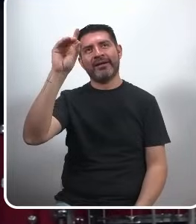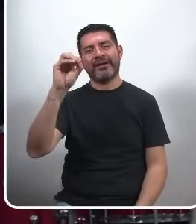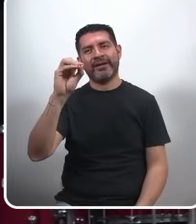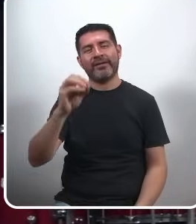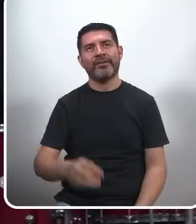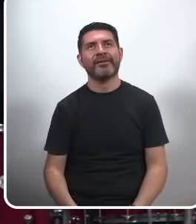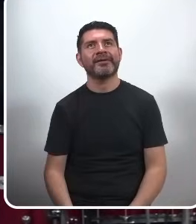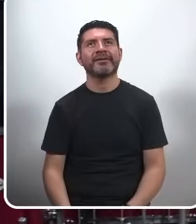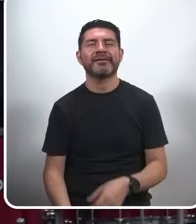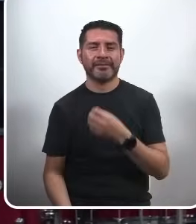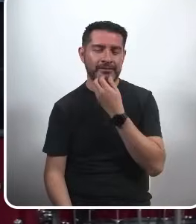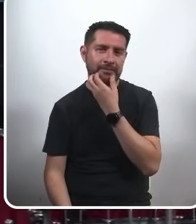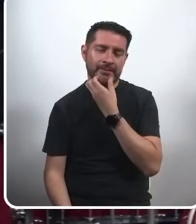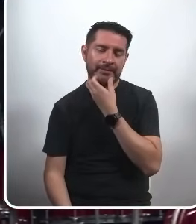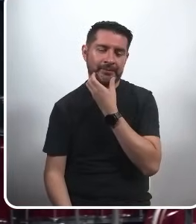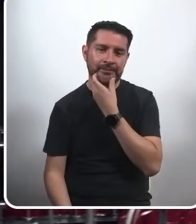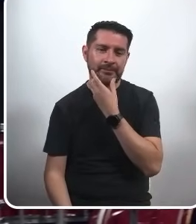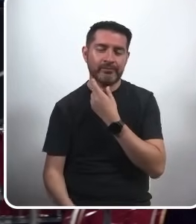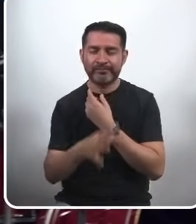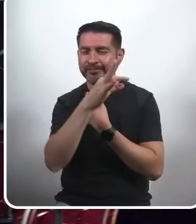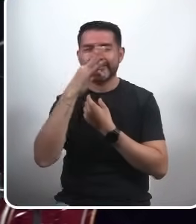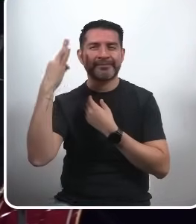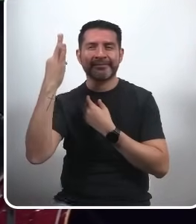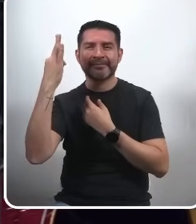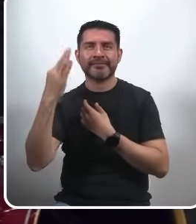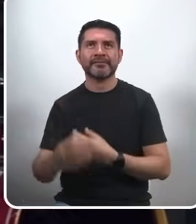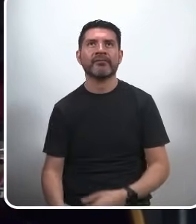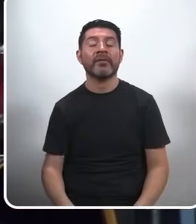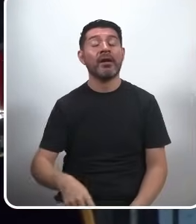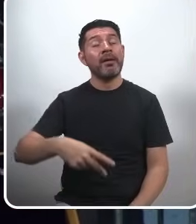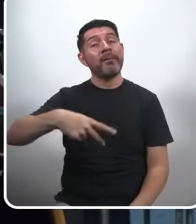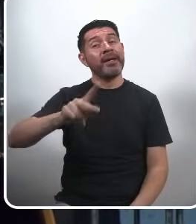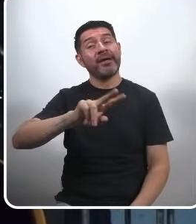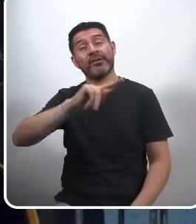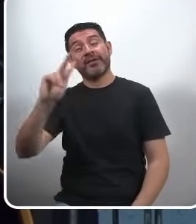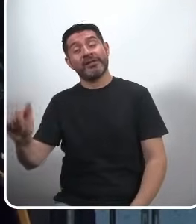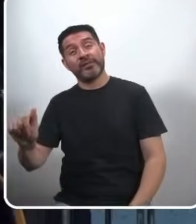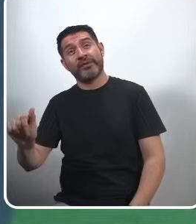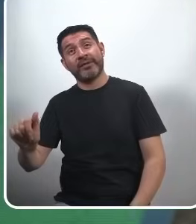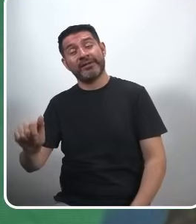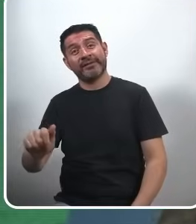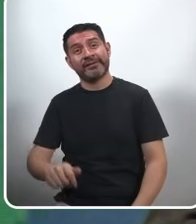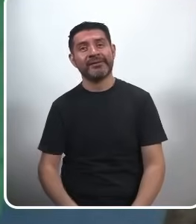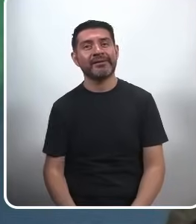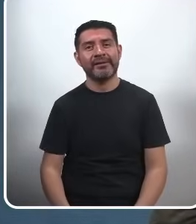una chulada. Y al rato era yo un desastre.